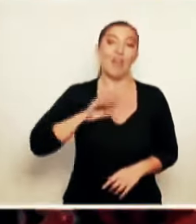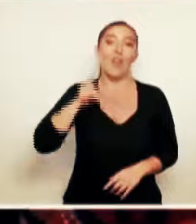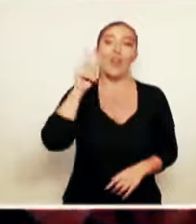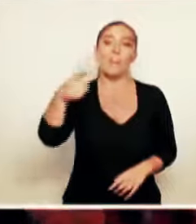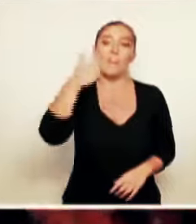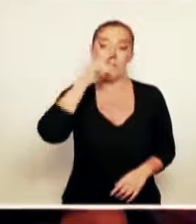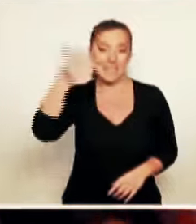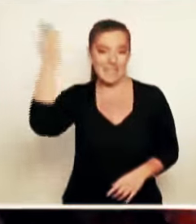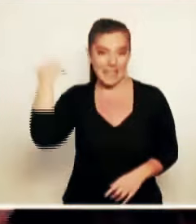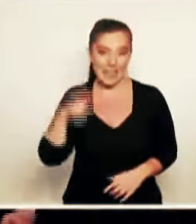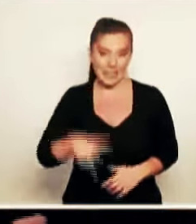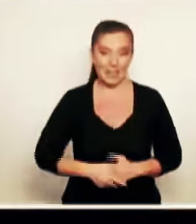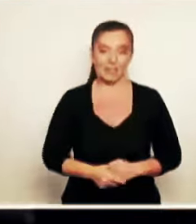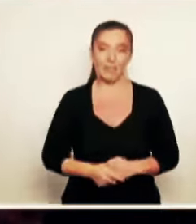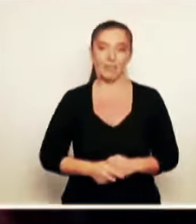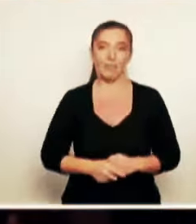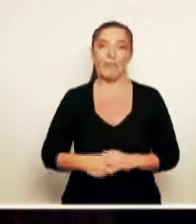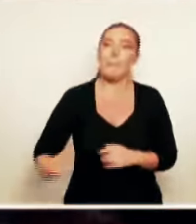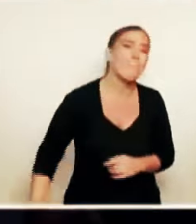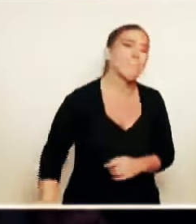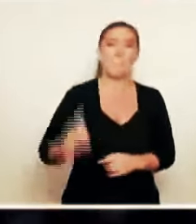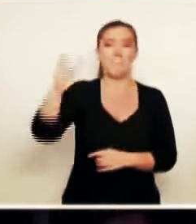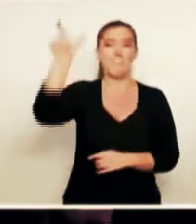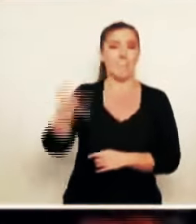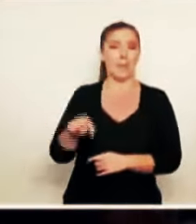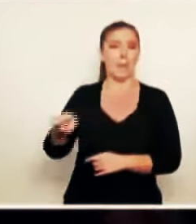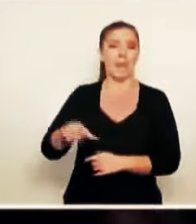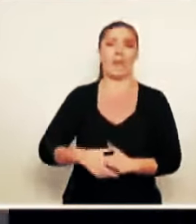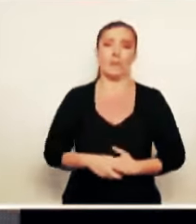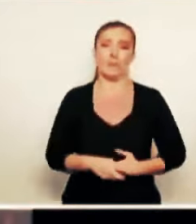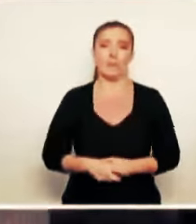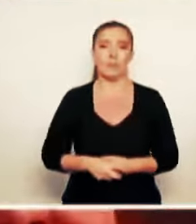2007, el primero.